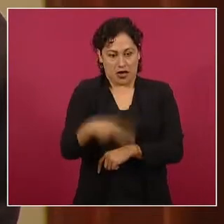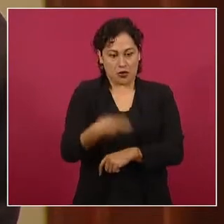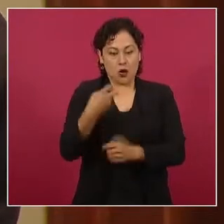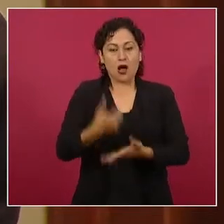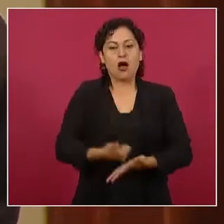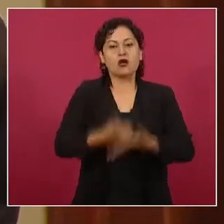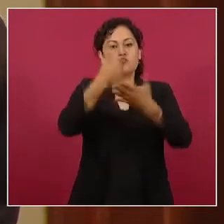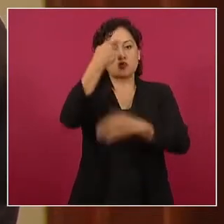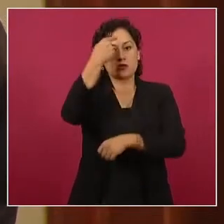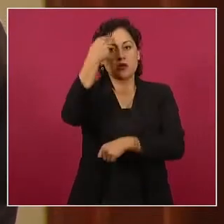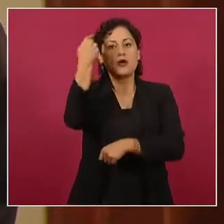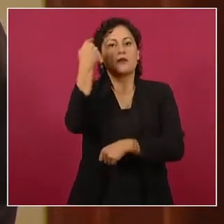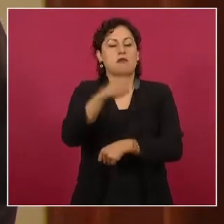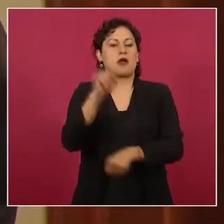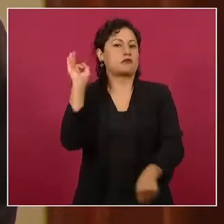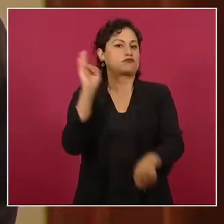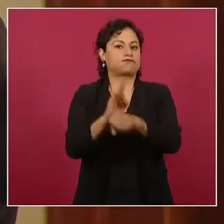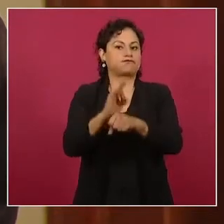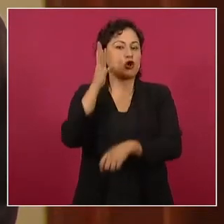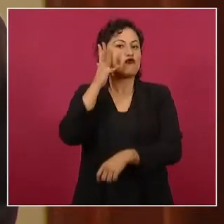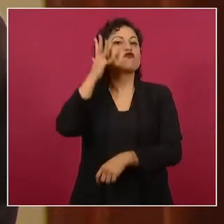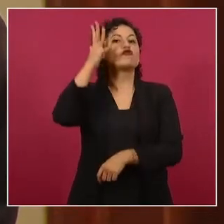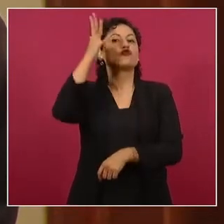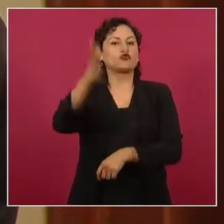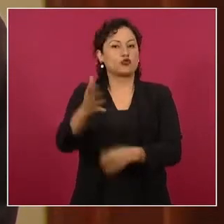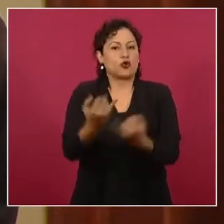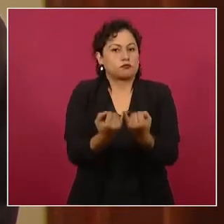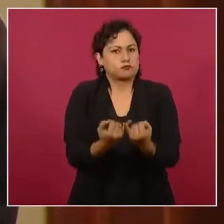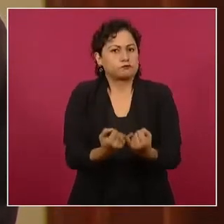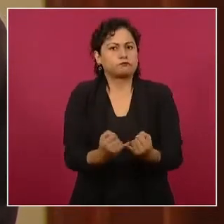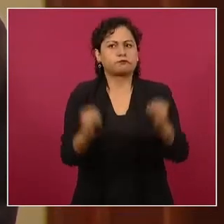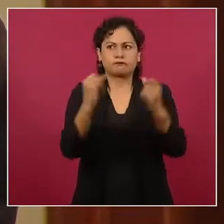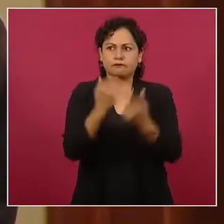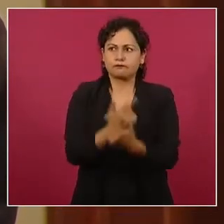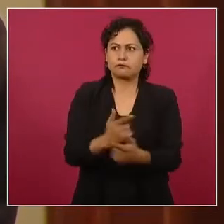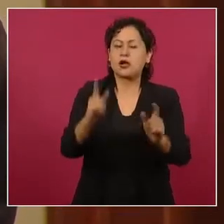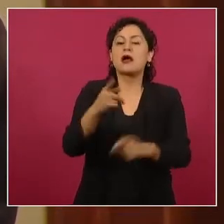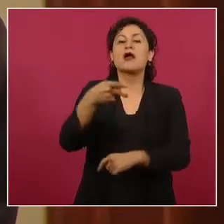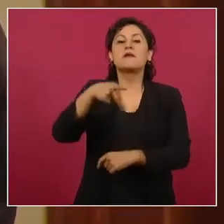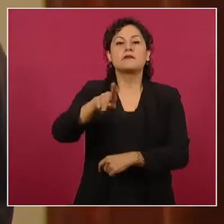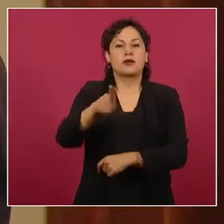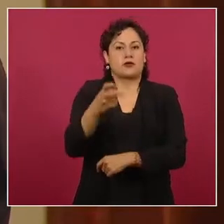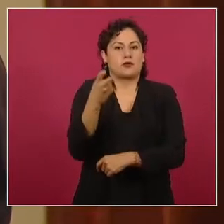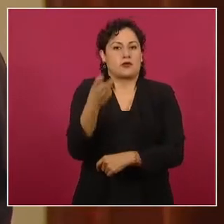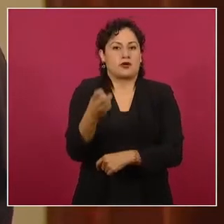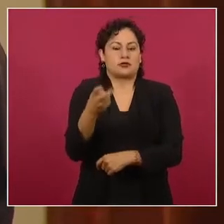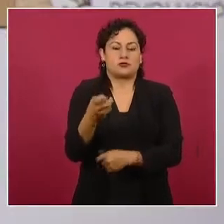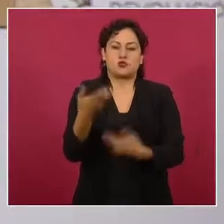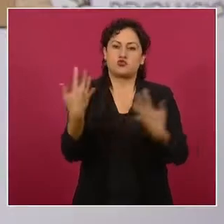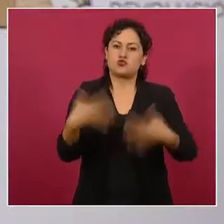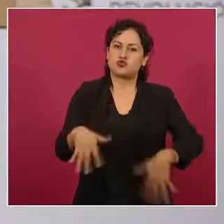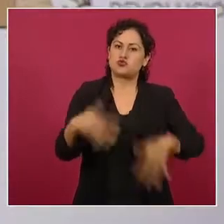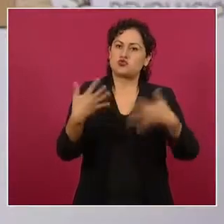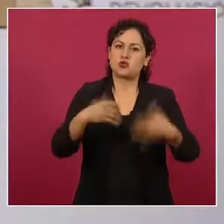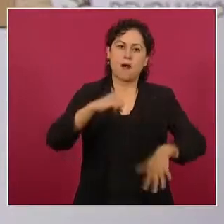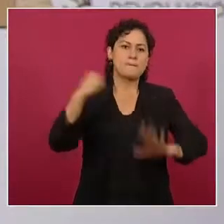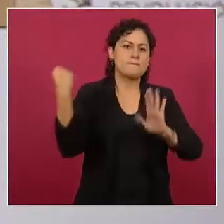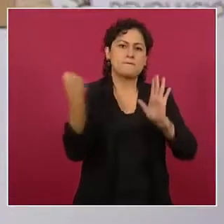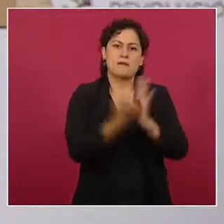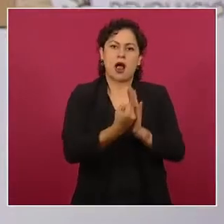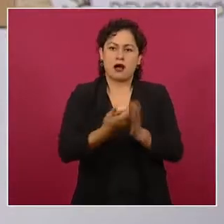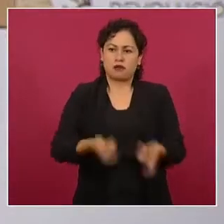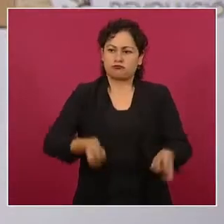país soberanía, pero sobre todo es un acto de gran nacionalismo que pone en